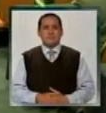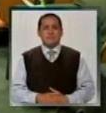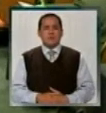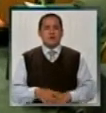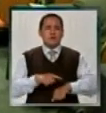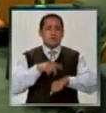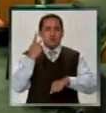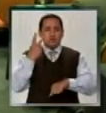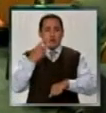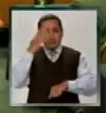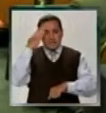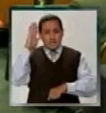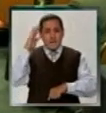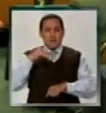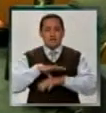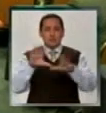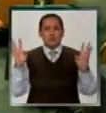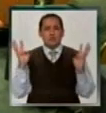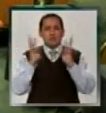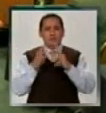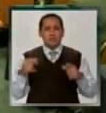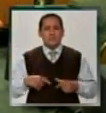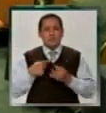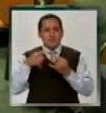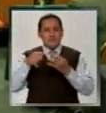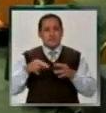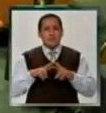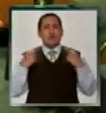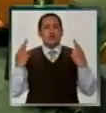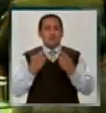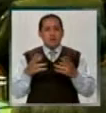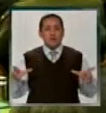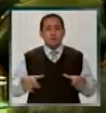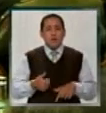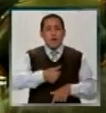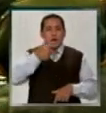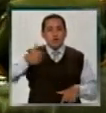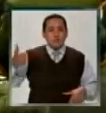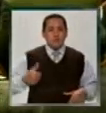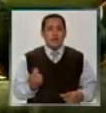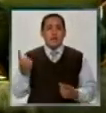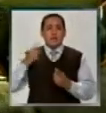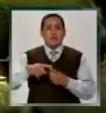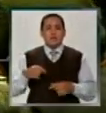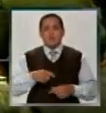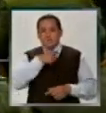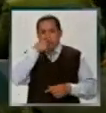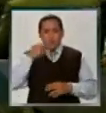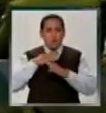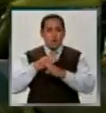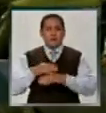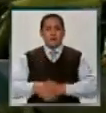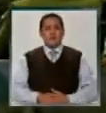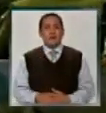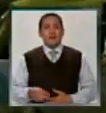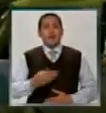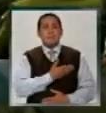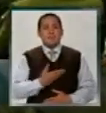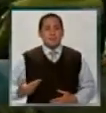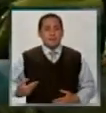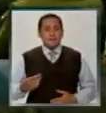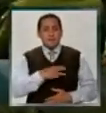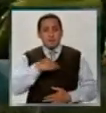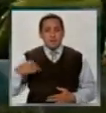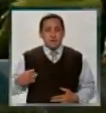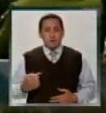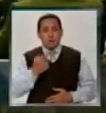Durante dos días, Lima es sede de la reunión de expertos y autoridades en materia de inteligencia antidrogas. El presidente del Consejo de Ministros,